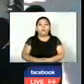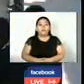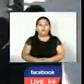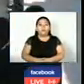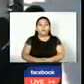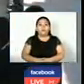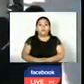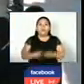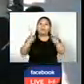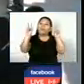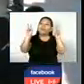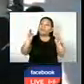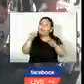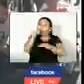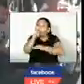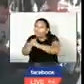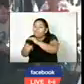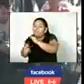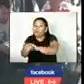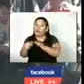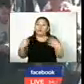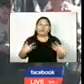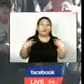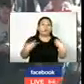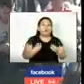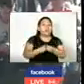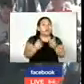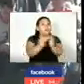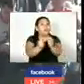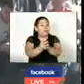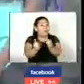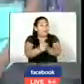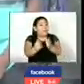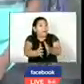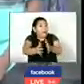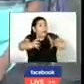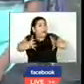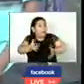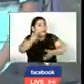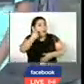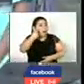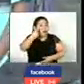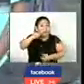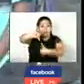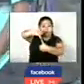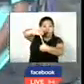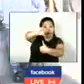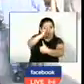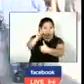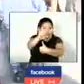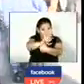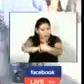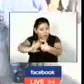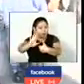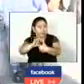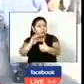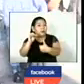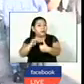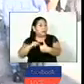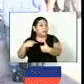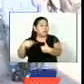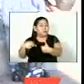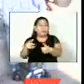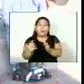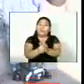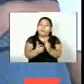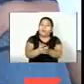La migración es un problema social que se ha incrementado en los últimos años en los países que conforman el Triángulo del Norte, pues sigue siendo ocasionada por